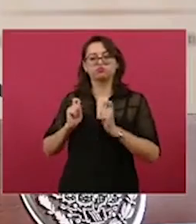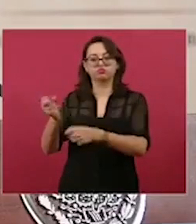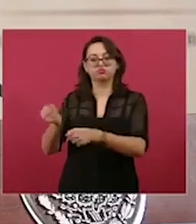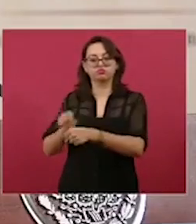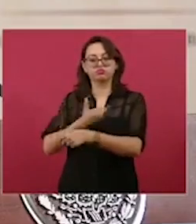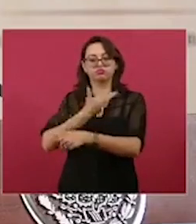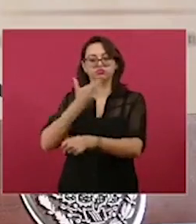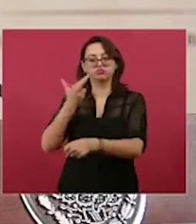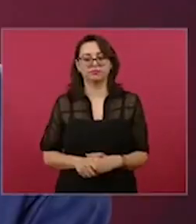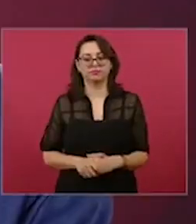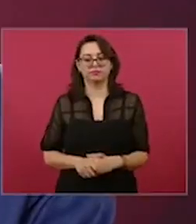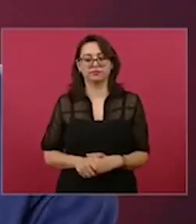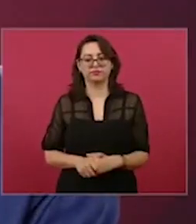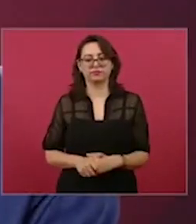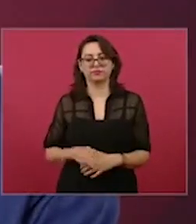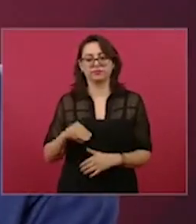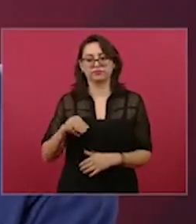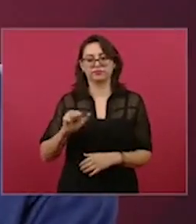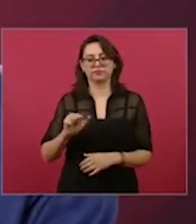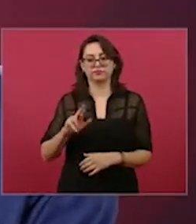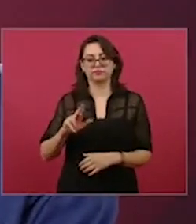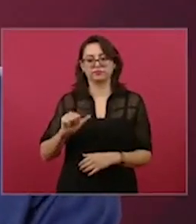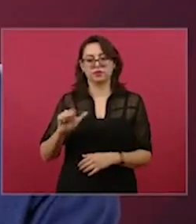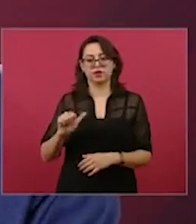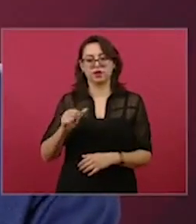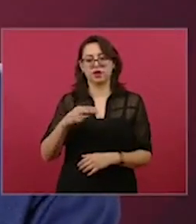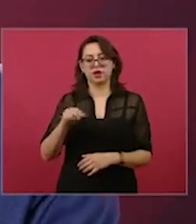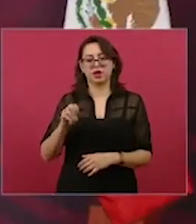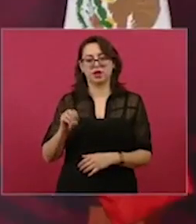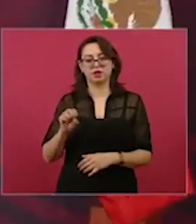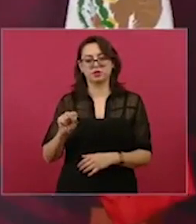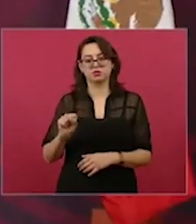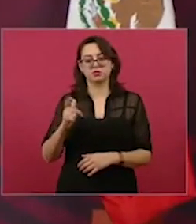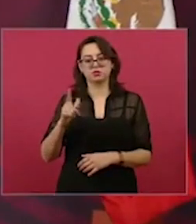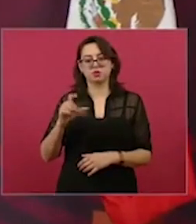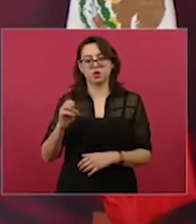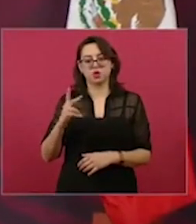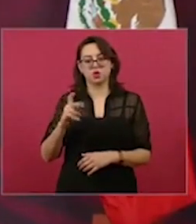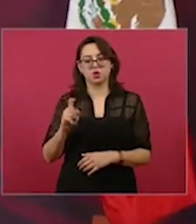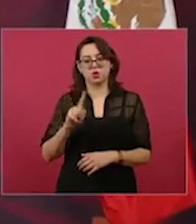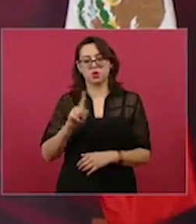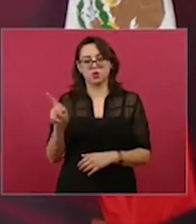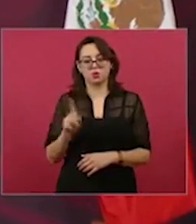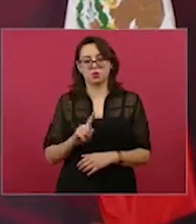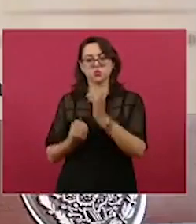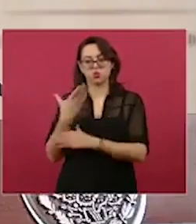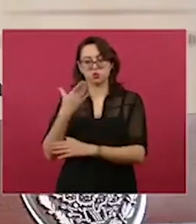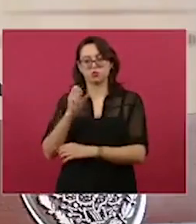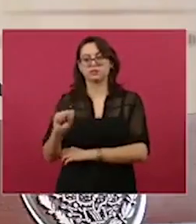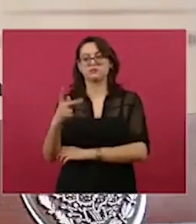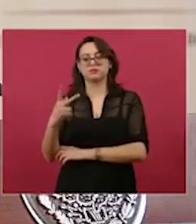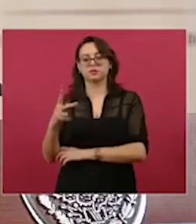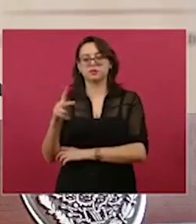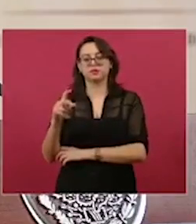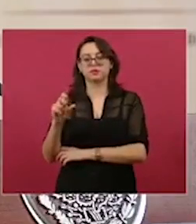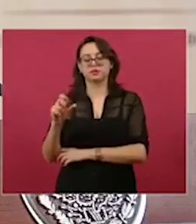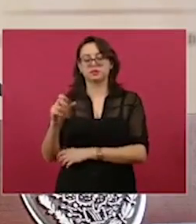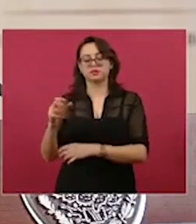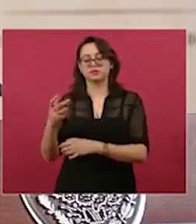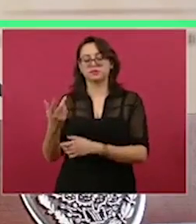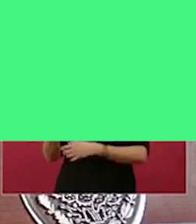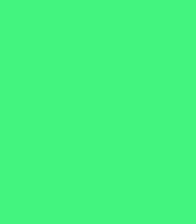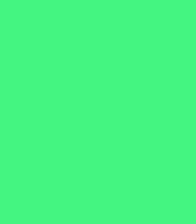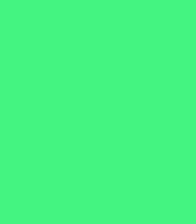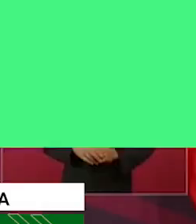secretario del Trabajo. Marat Bolaños López. Actualmente se desempeña como